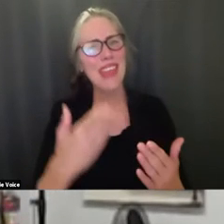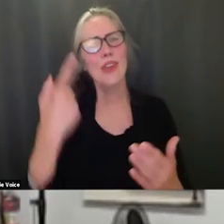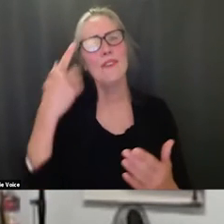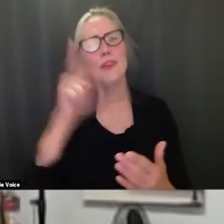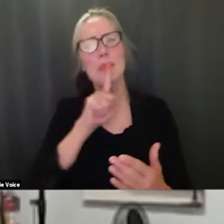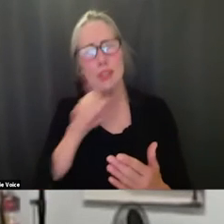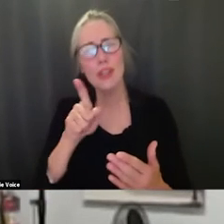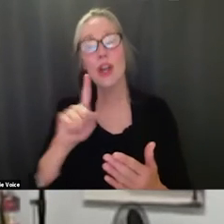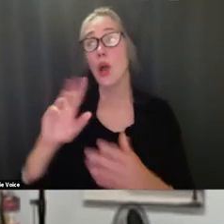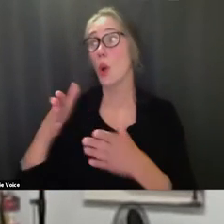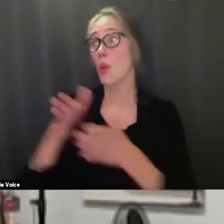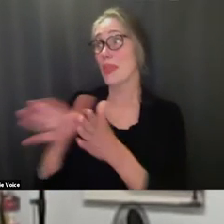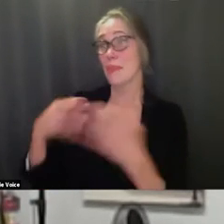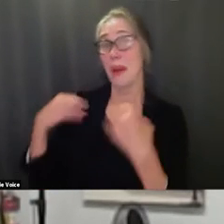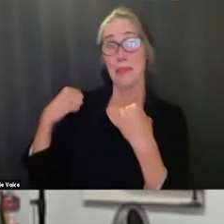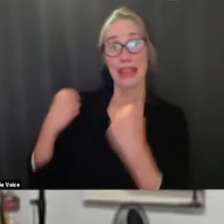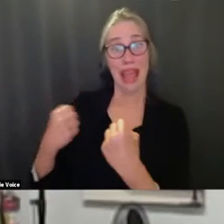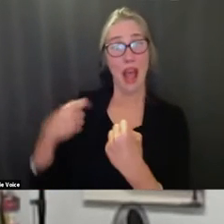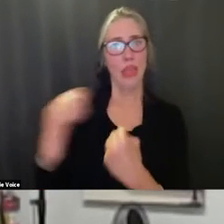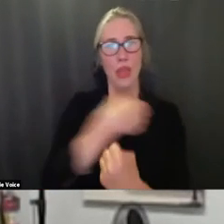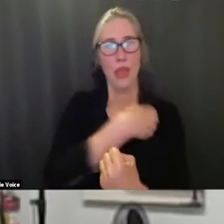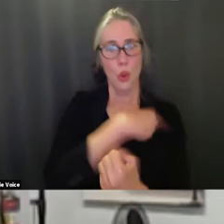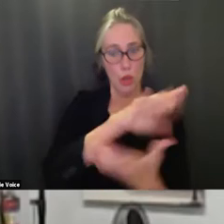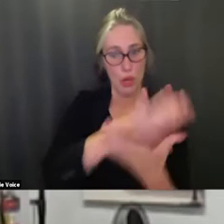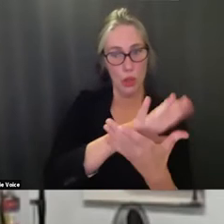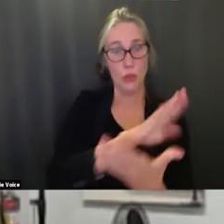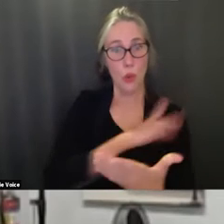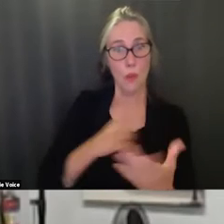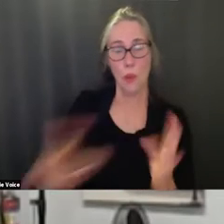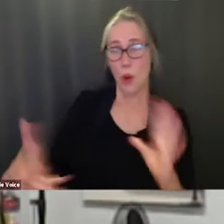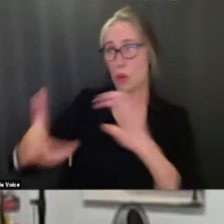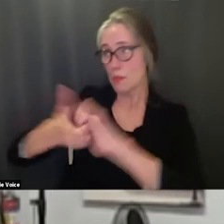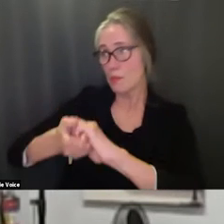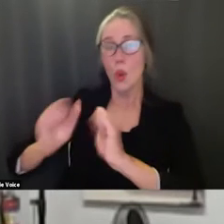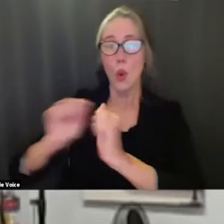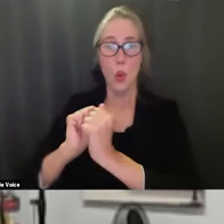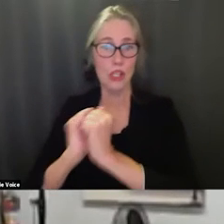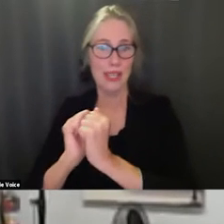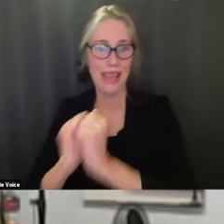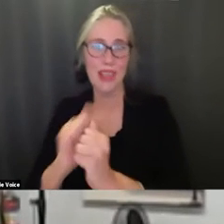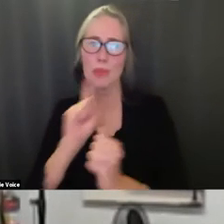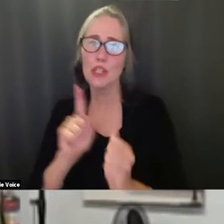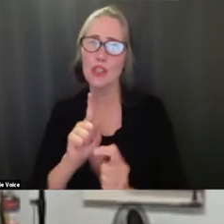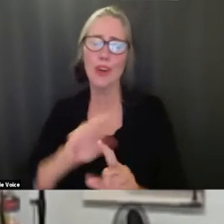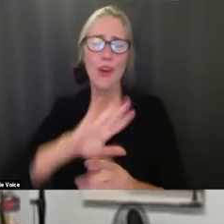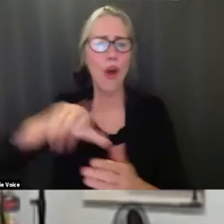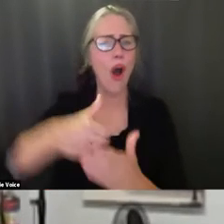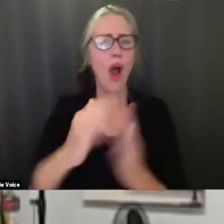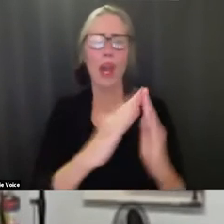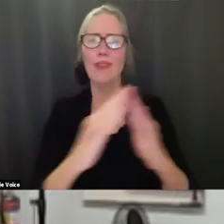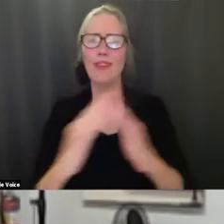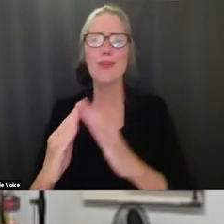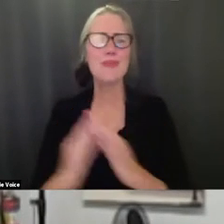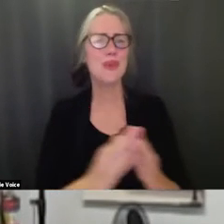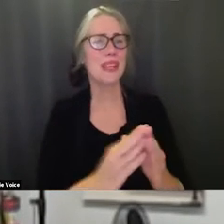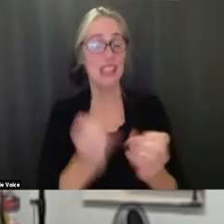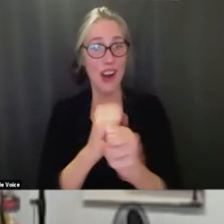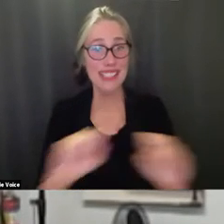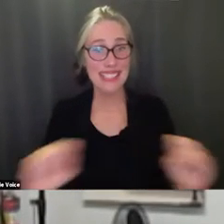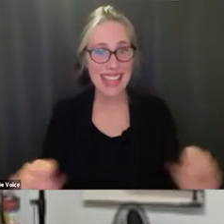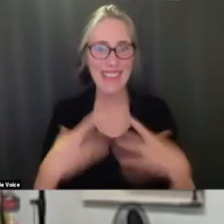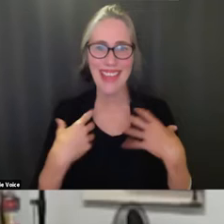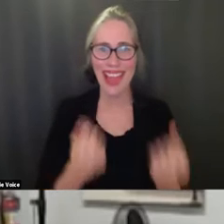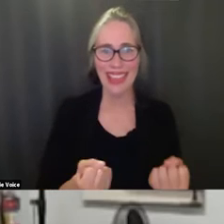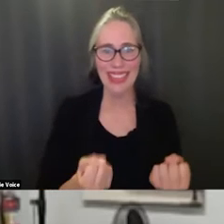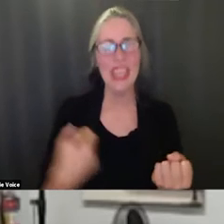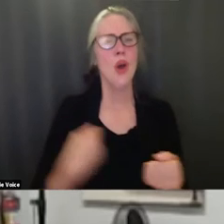la seguridad para todas las personas de nuestra comunidad y estamos muy emocionados en apoyar nuestras ceremonias a la vez que mantenemos nuestros